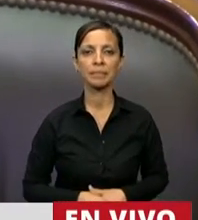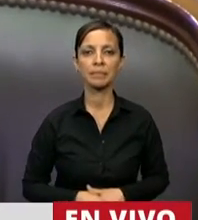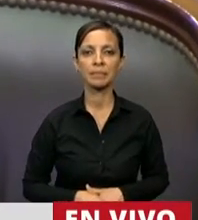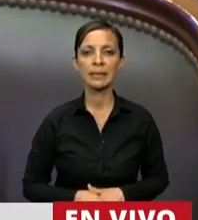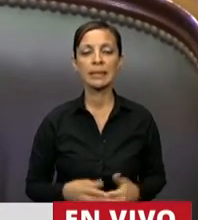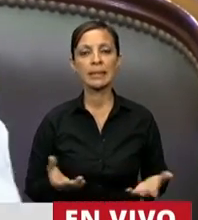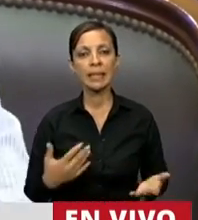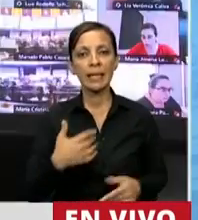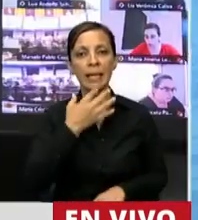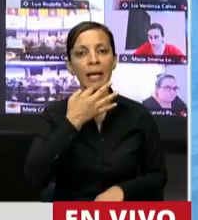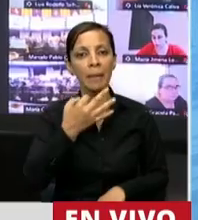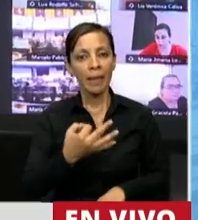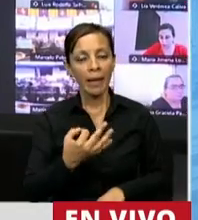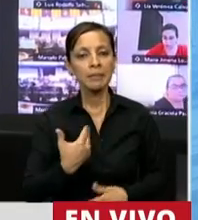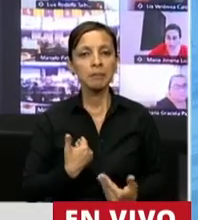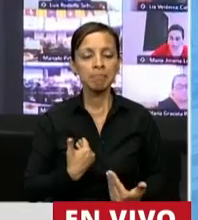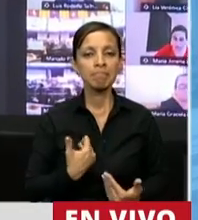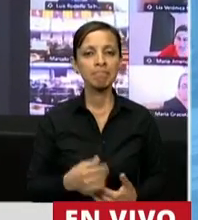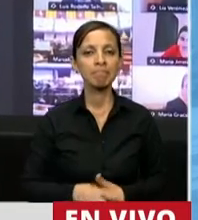La verdad que